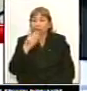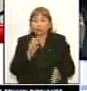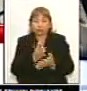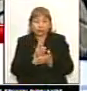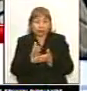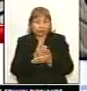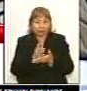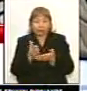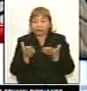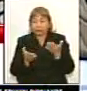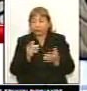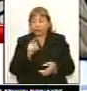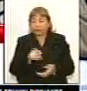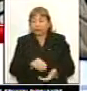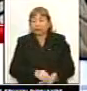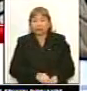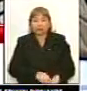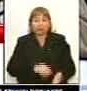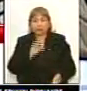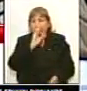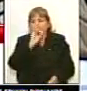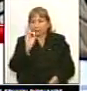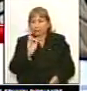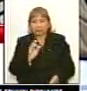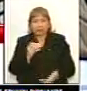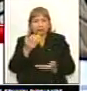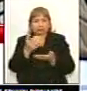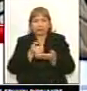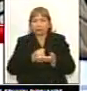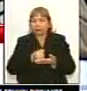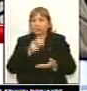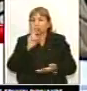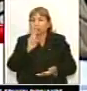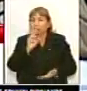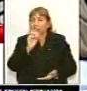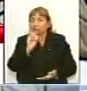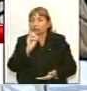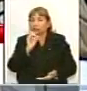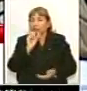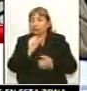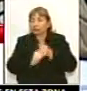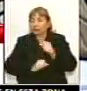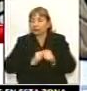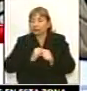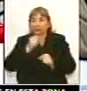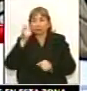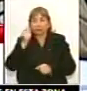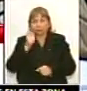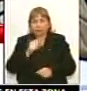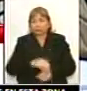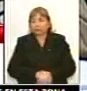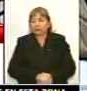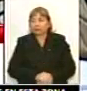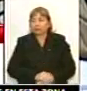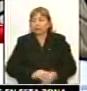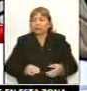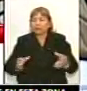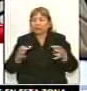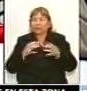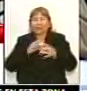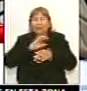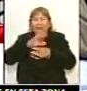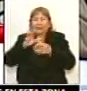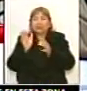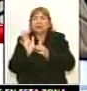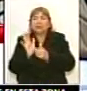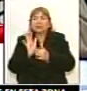en él, nunca recuperaremos los 20 años previos al sistema de pensiones. Se generó un